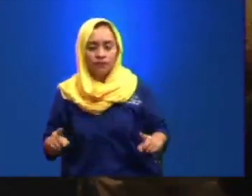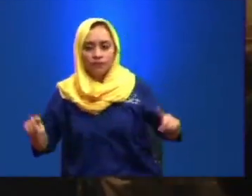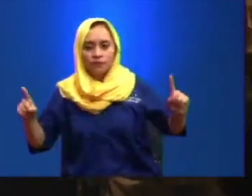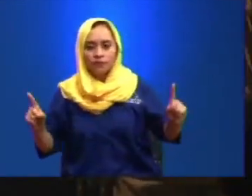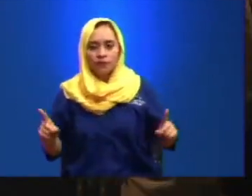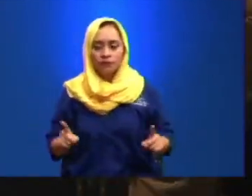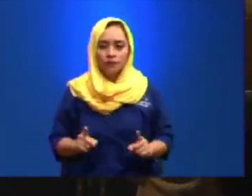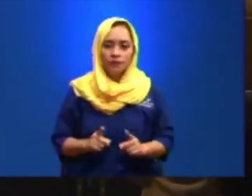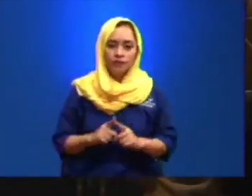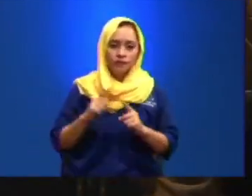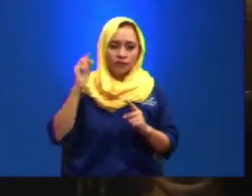conforme a todos